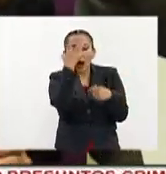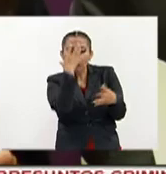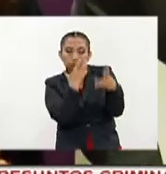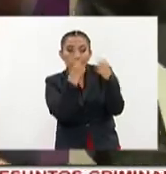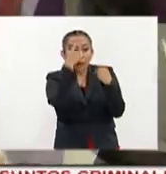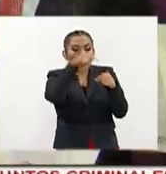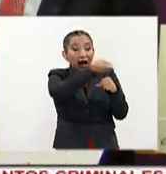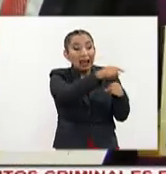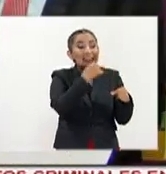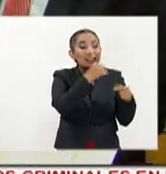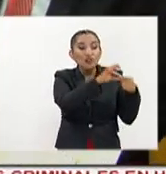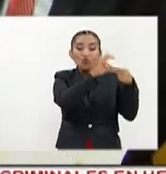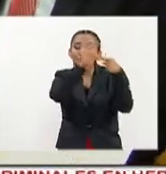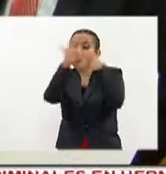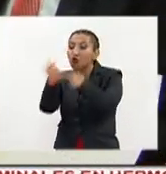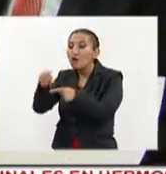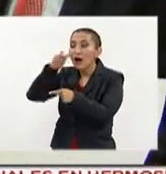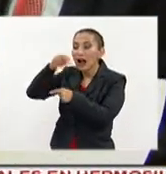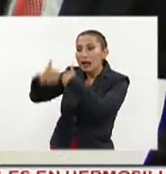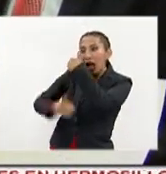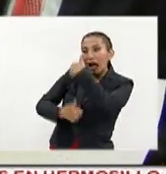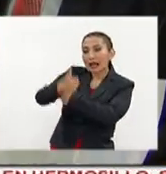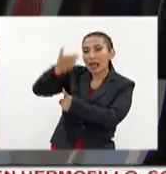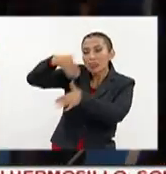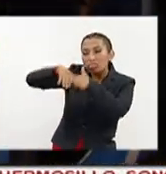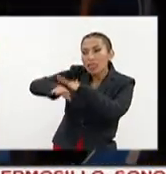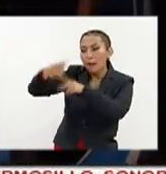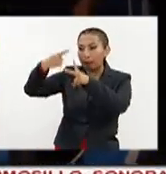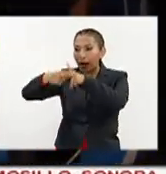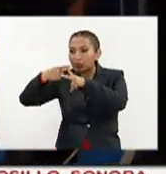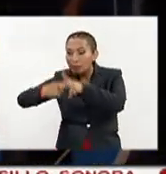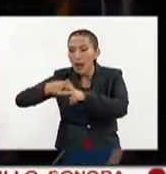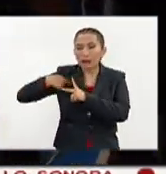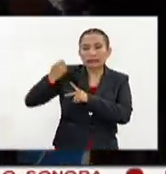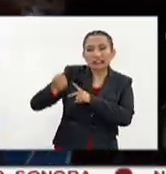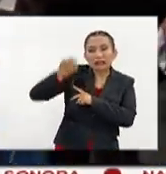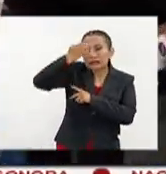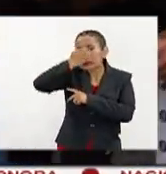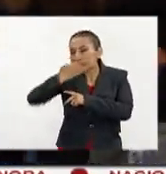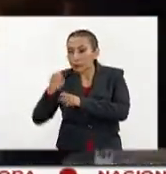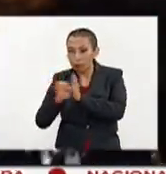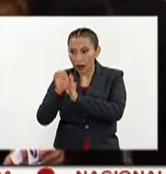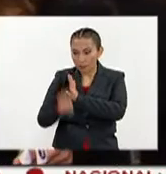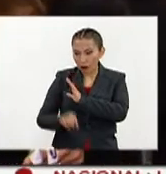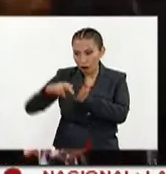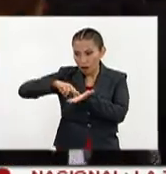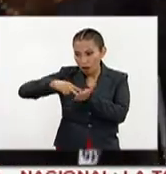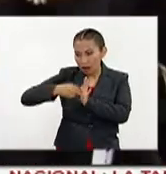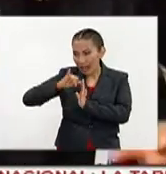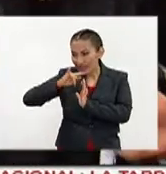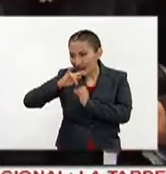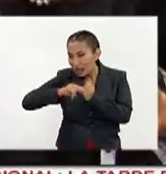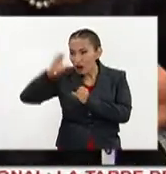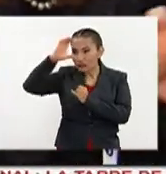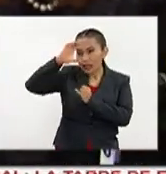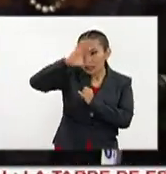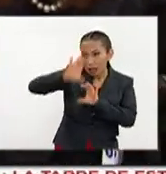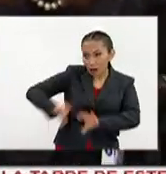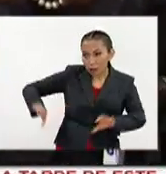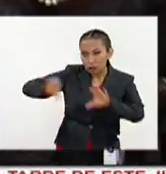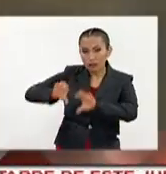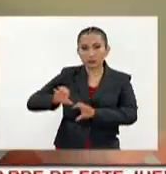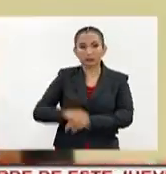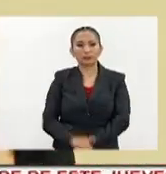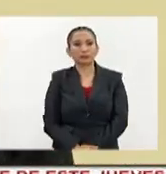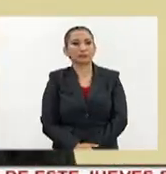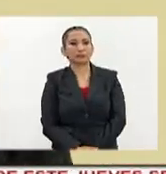para introducir a los niños a carreras que impliquen matemáticas y cálculo, tales como ingenierías o ciencias